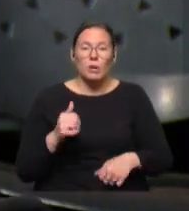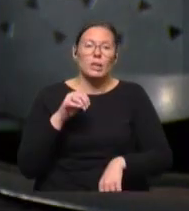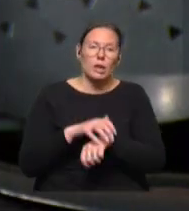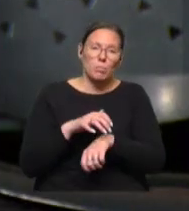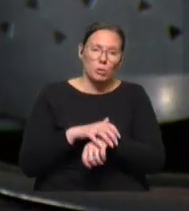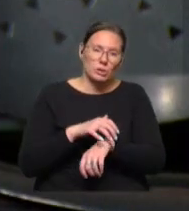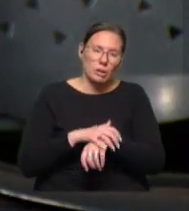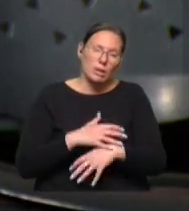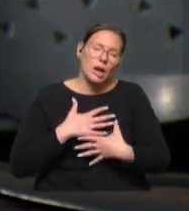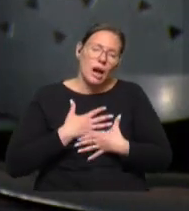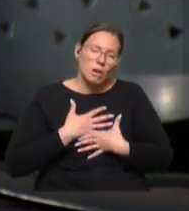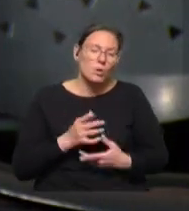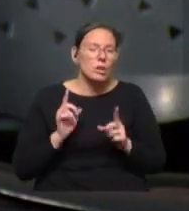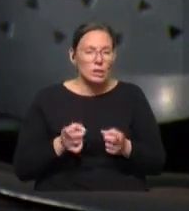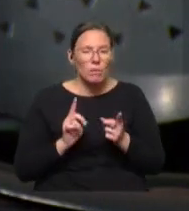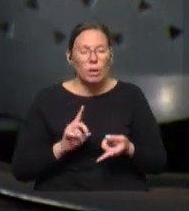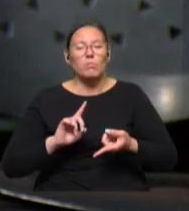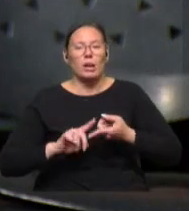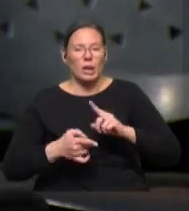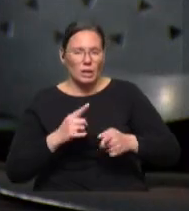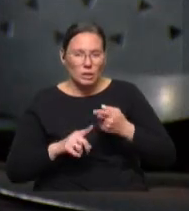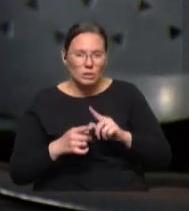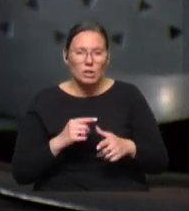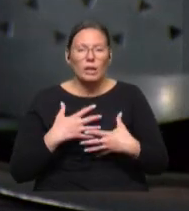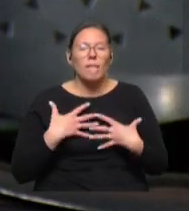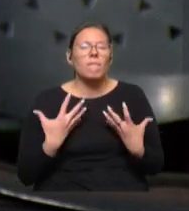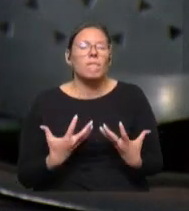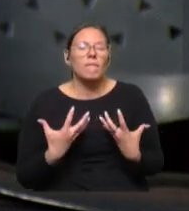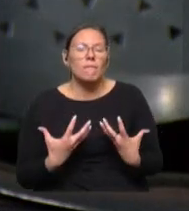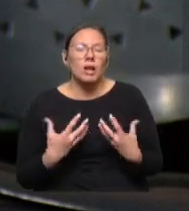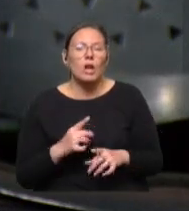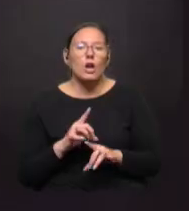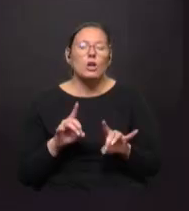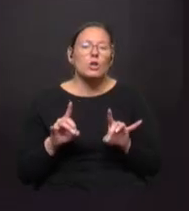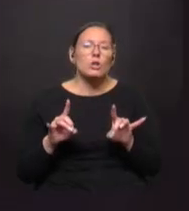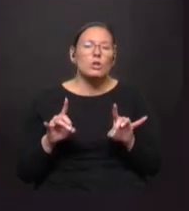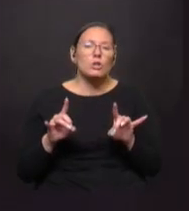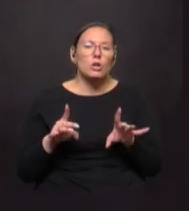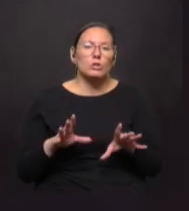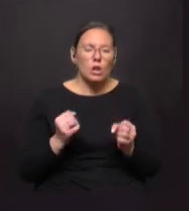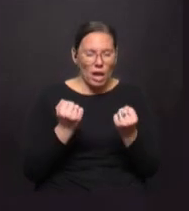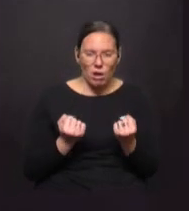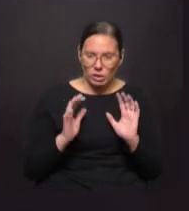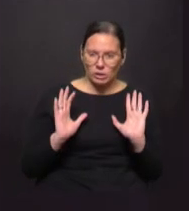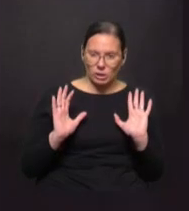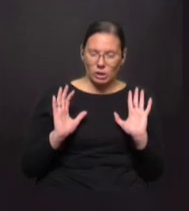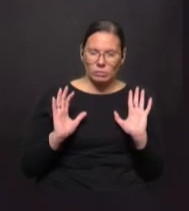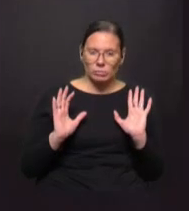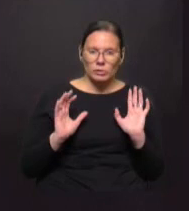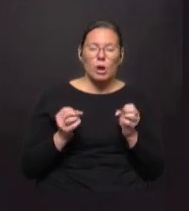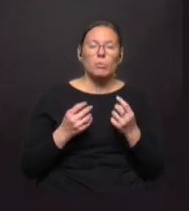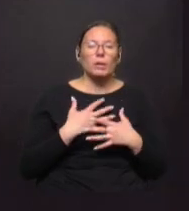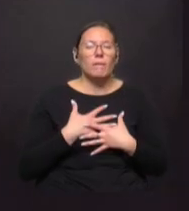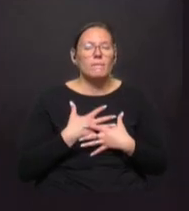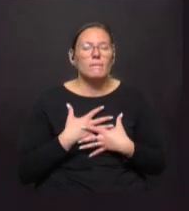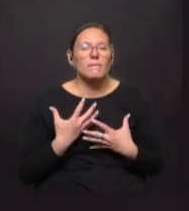responsabilidad afectiva que tenemos que tener en los vínculos, que habitar el deseo no es simplemente un acto egoísta, porque al habitar